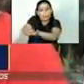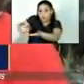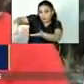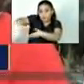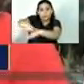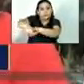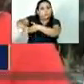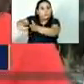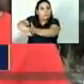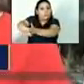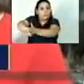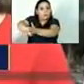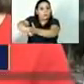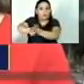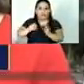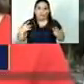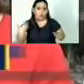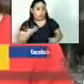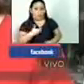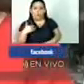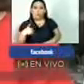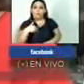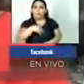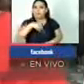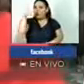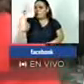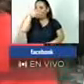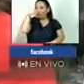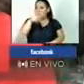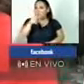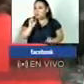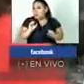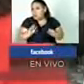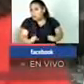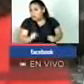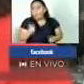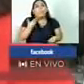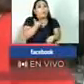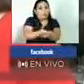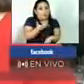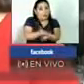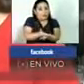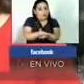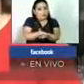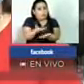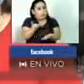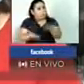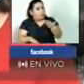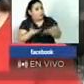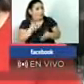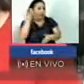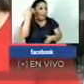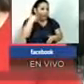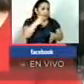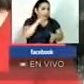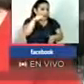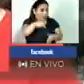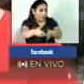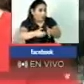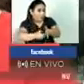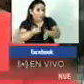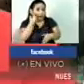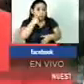Legislativa. Nosotros como Ministerio de Educación podemos proponer. En un primer momento, cuando esto